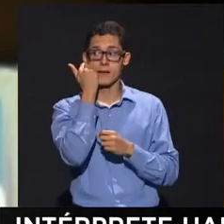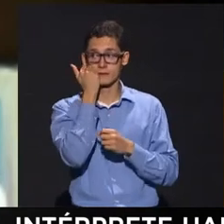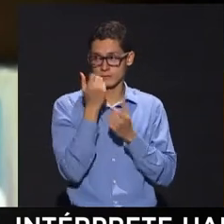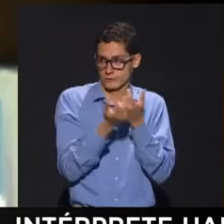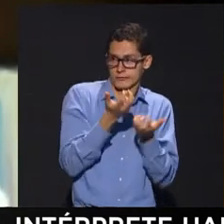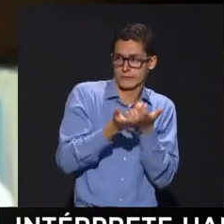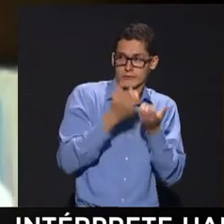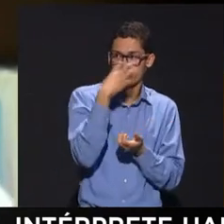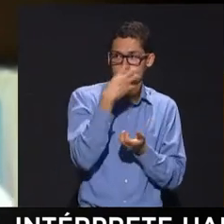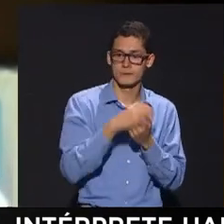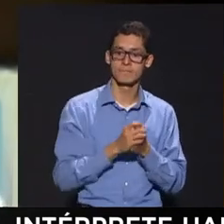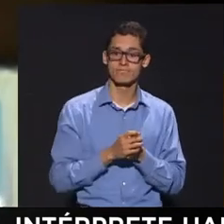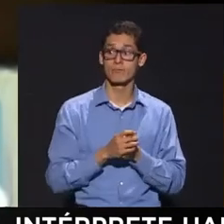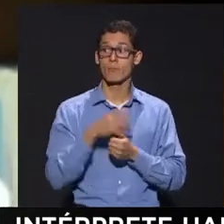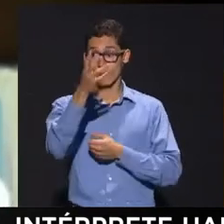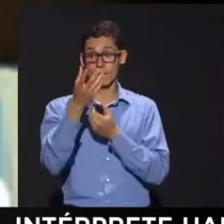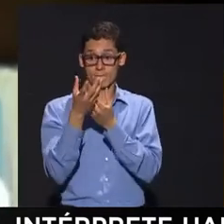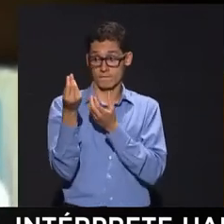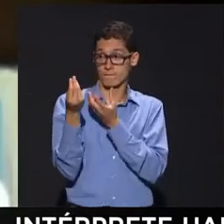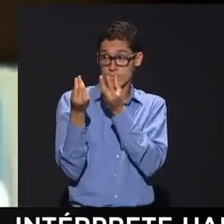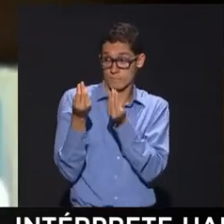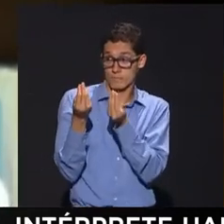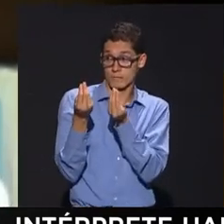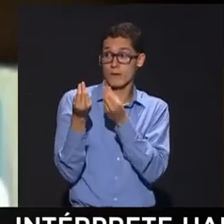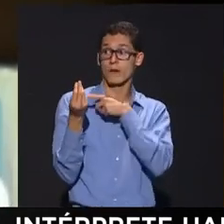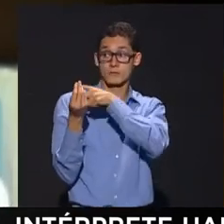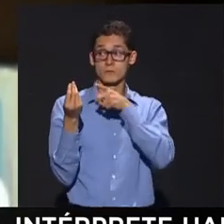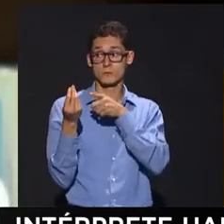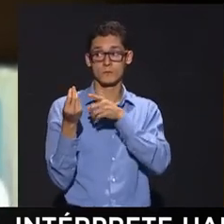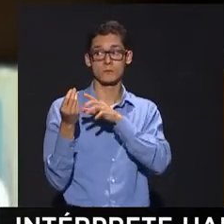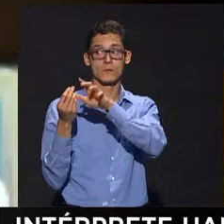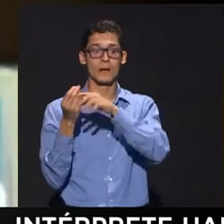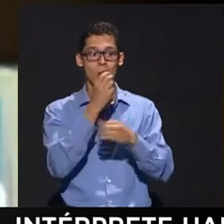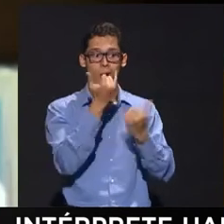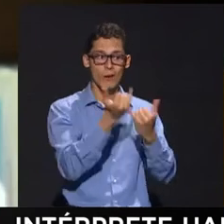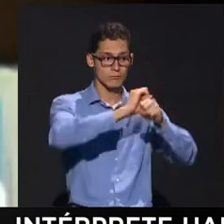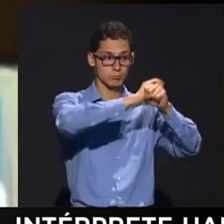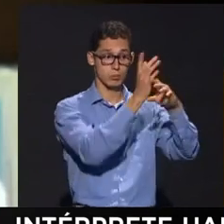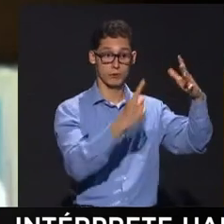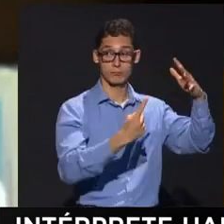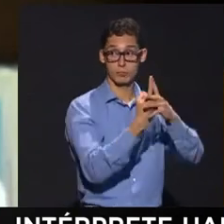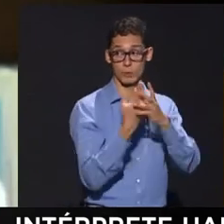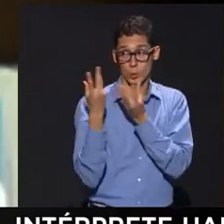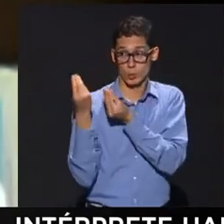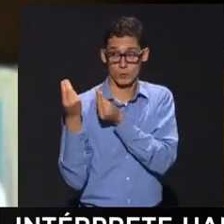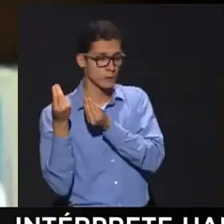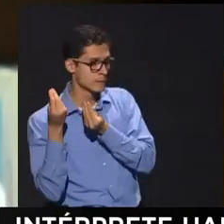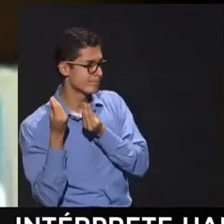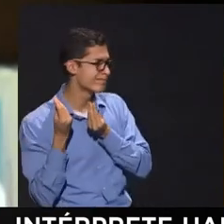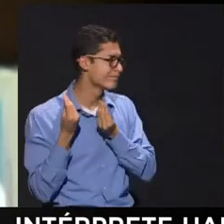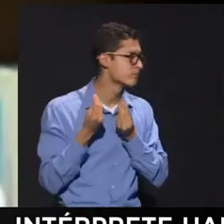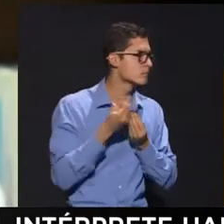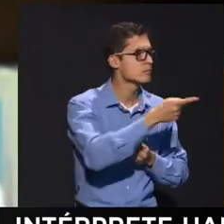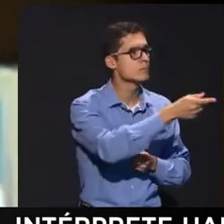en este momento, entonces el regulador vuelve e interviene, buscando que la prestación de servicios, digamos, que facilite o ayude a